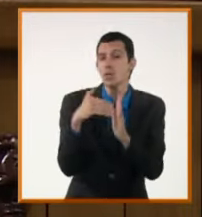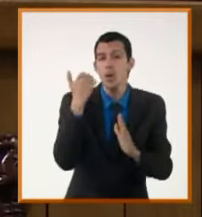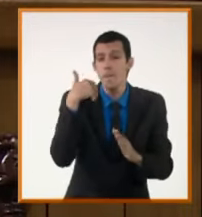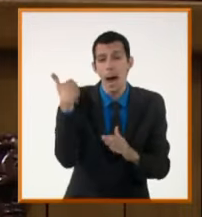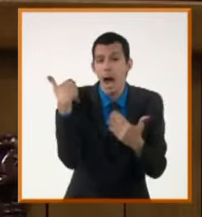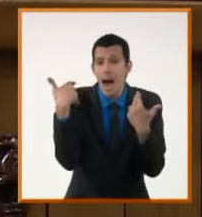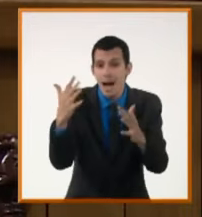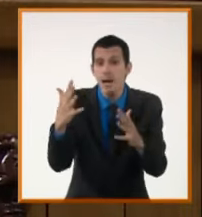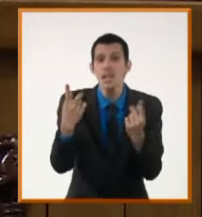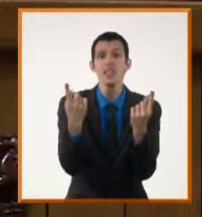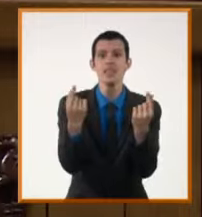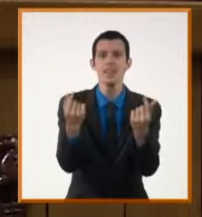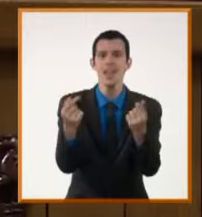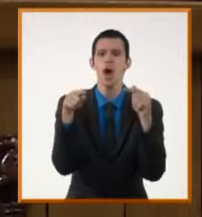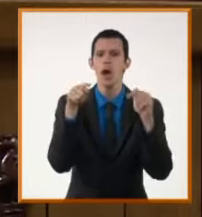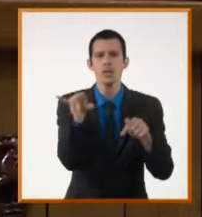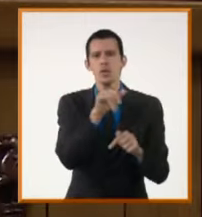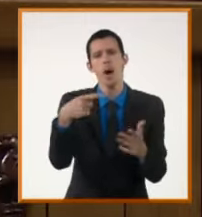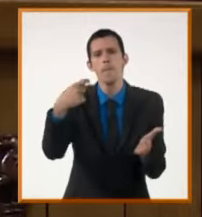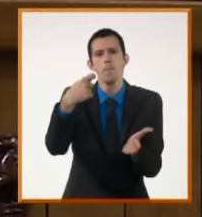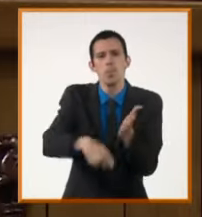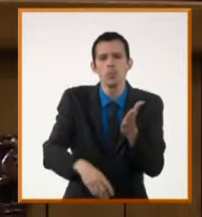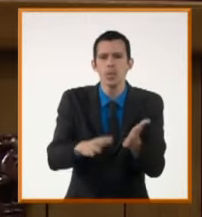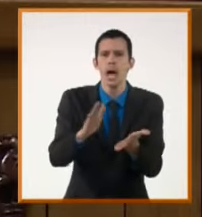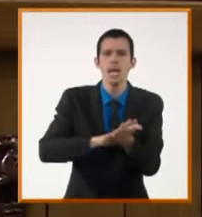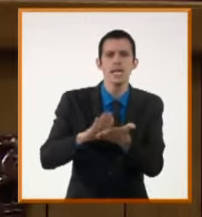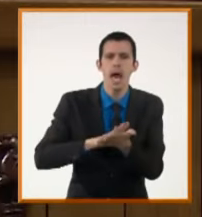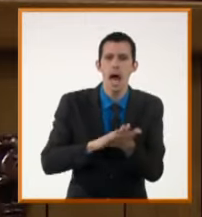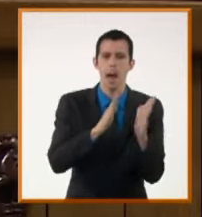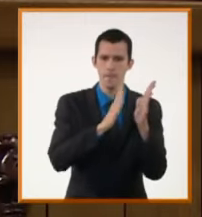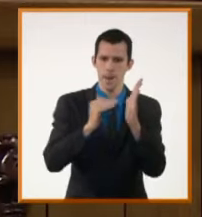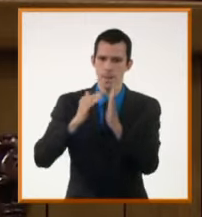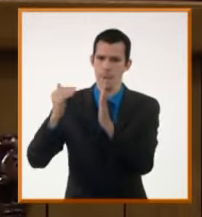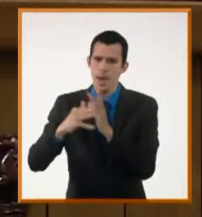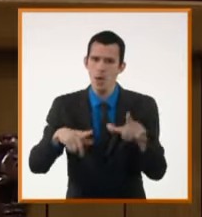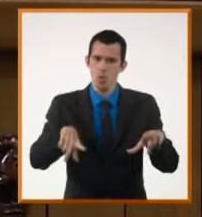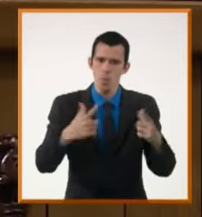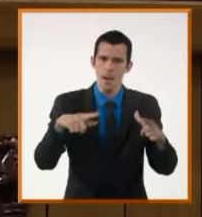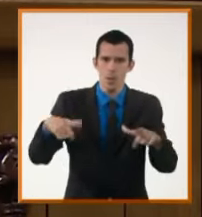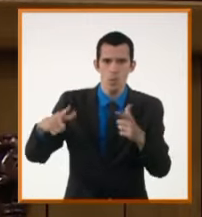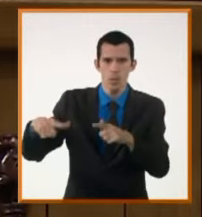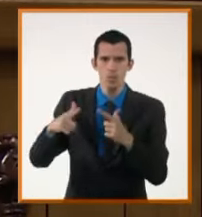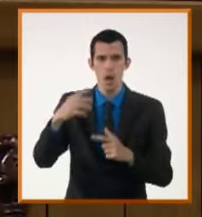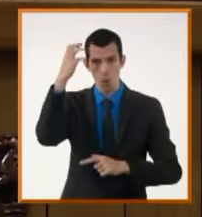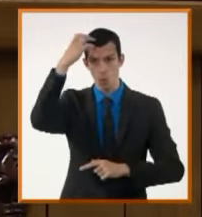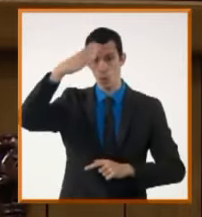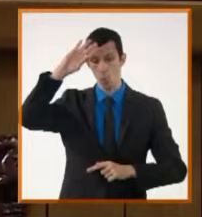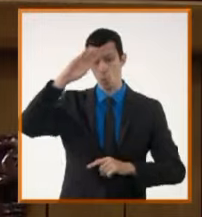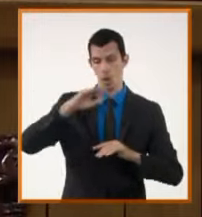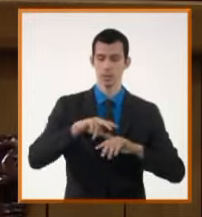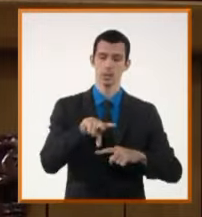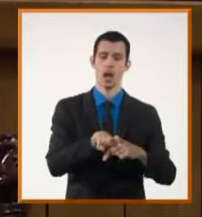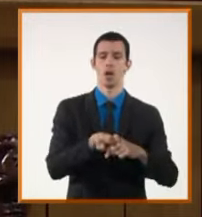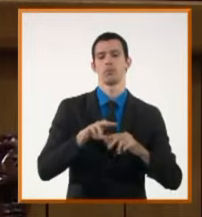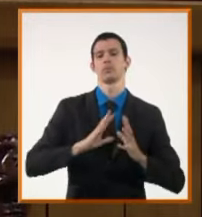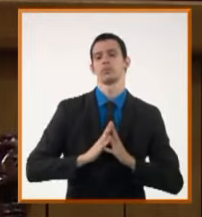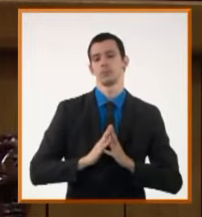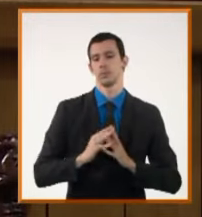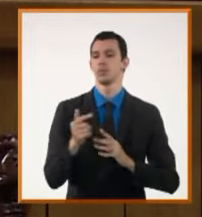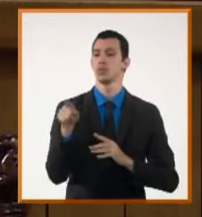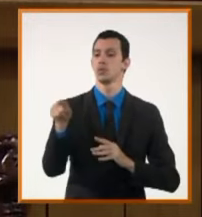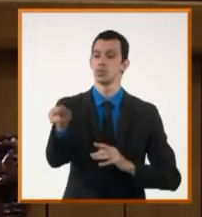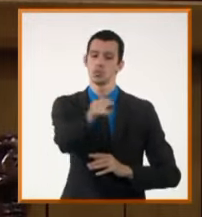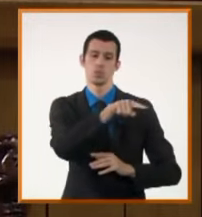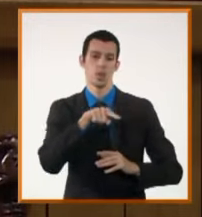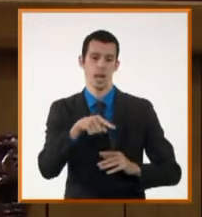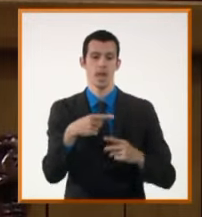que pudieran estar hoy resolviendo los problemas de salario, incrementos salariales y incrementando las políticas sociales